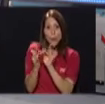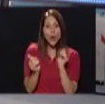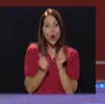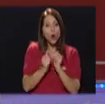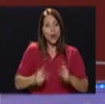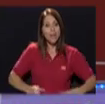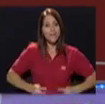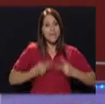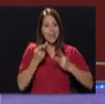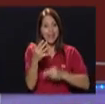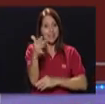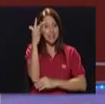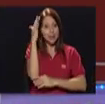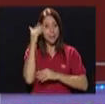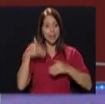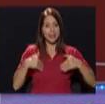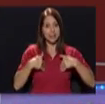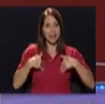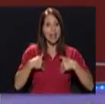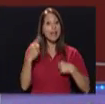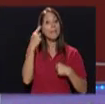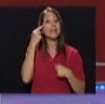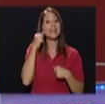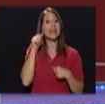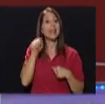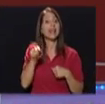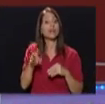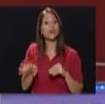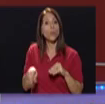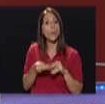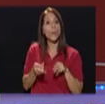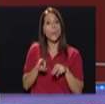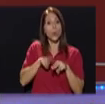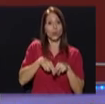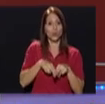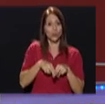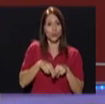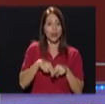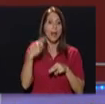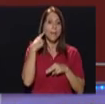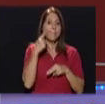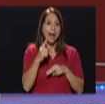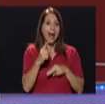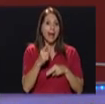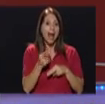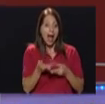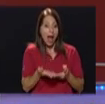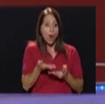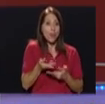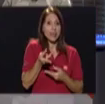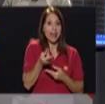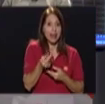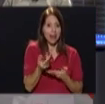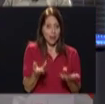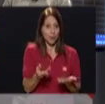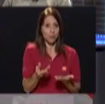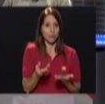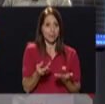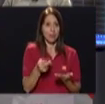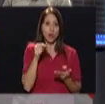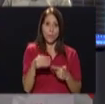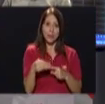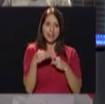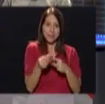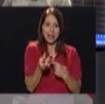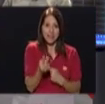vida silvestre y pensar que eso es un plus adicional que podemos tener para aumentar nuestra principal diversión en el país, que es el